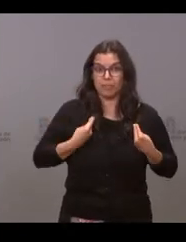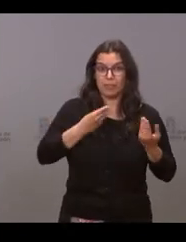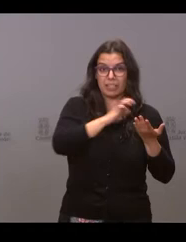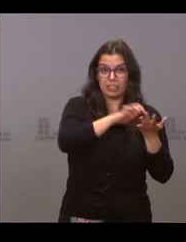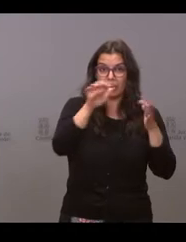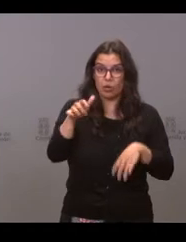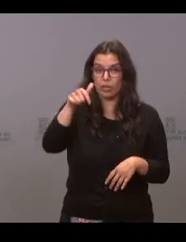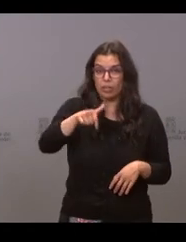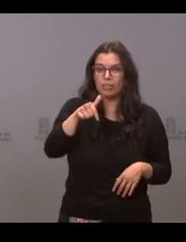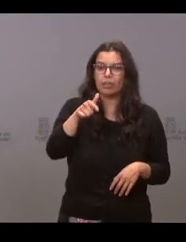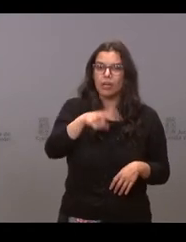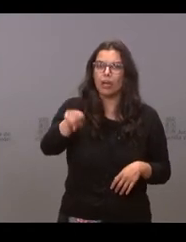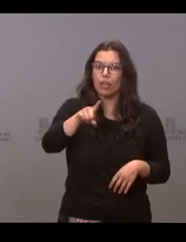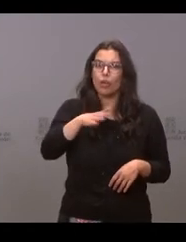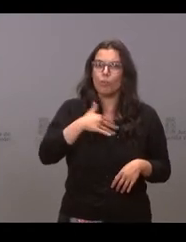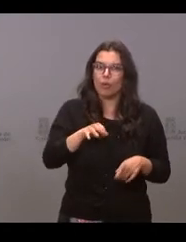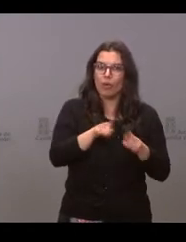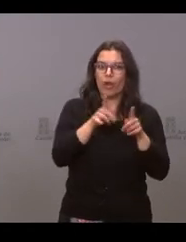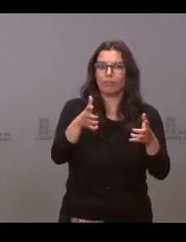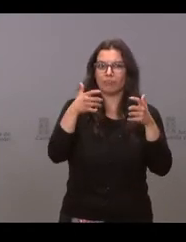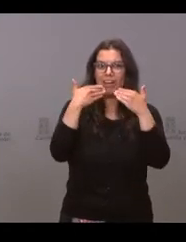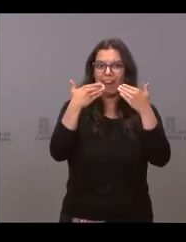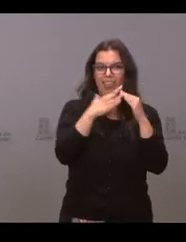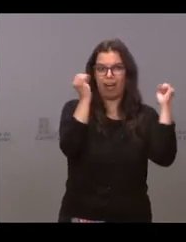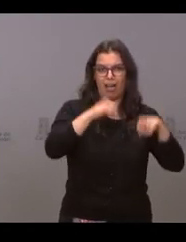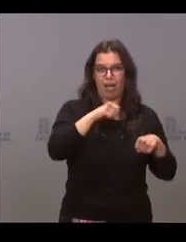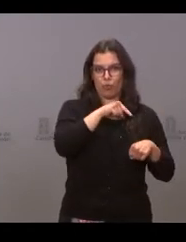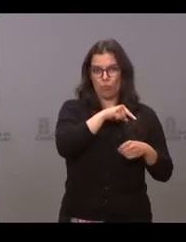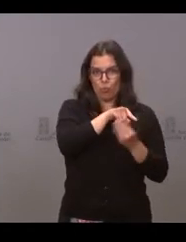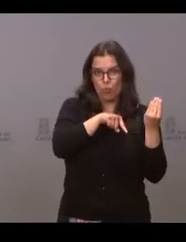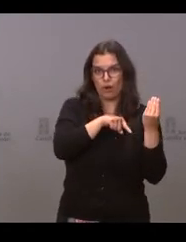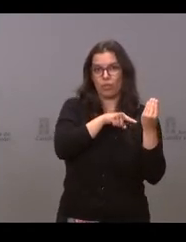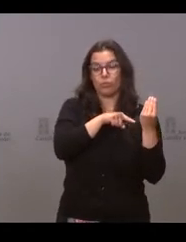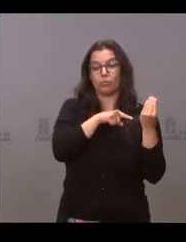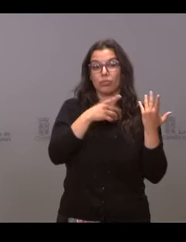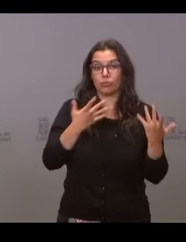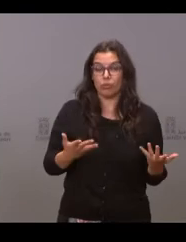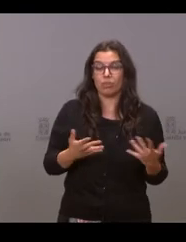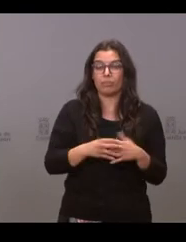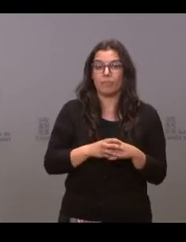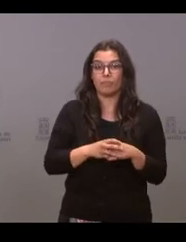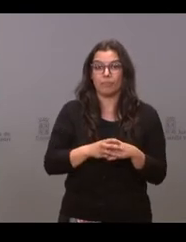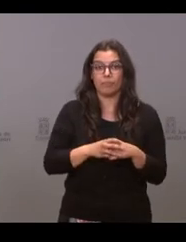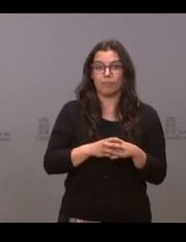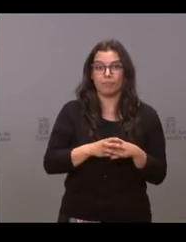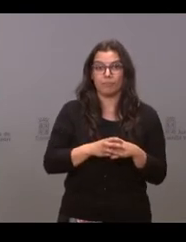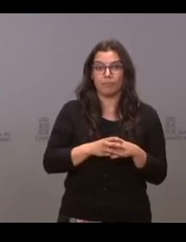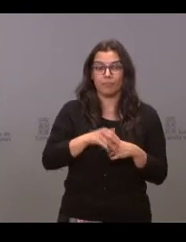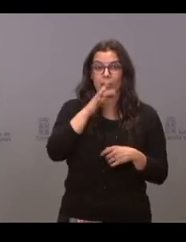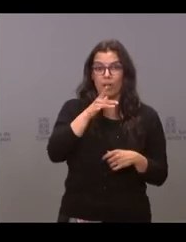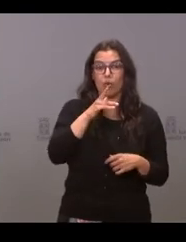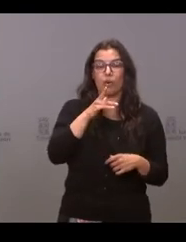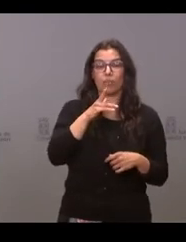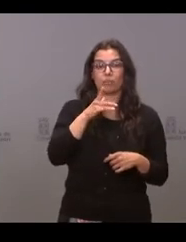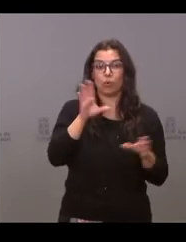autónoma se puedan beneficiar de dichos acuerdos para ello el trabajo de los agentes sociales económicos